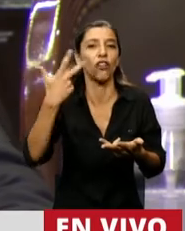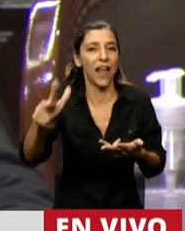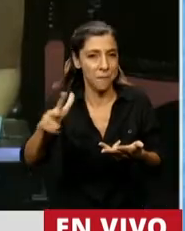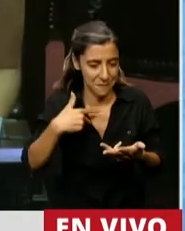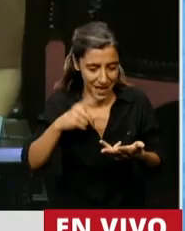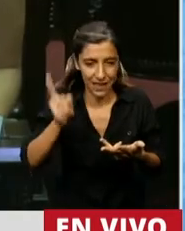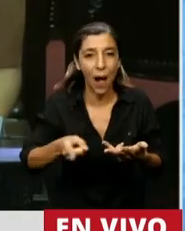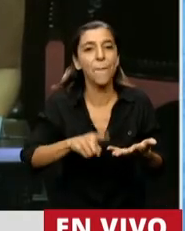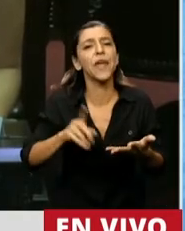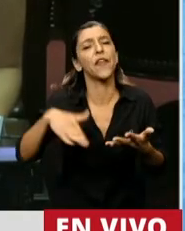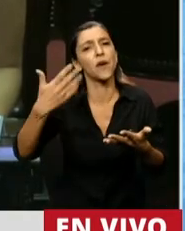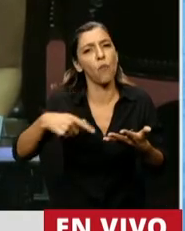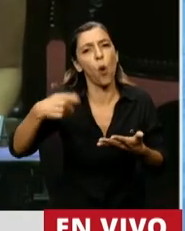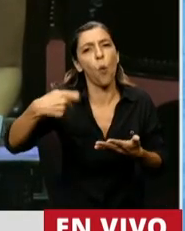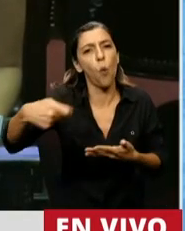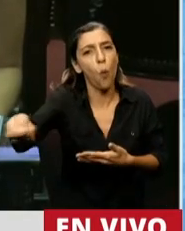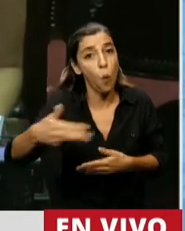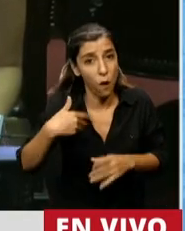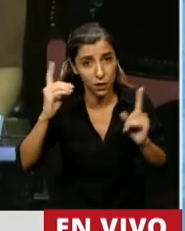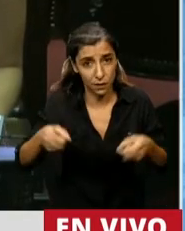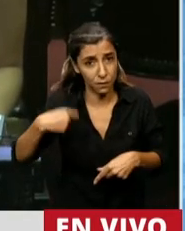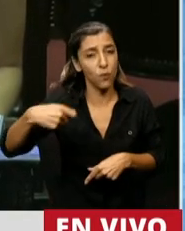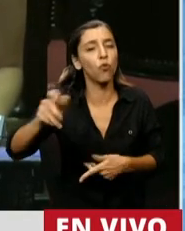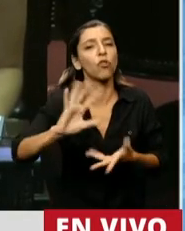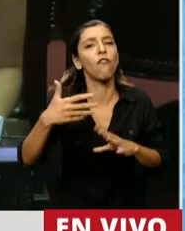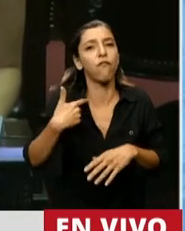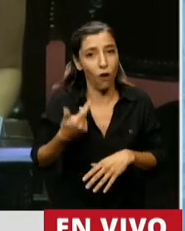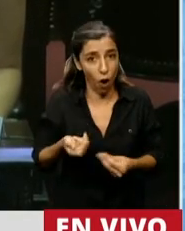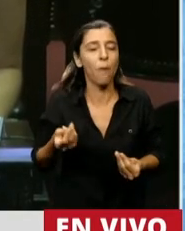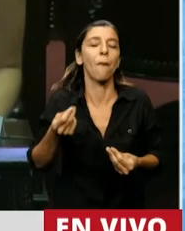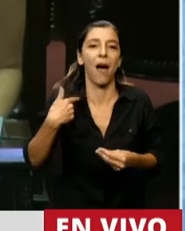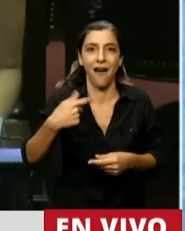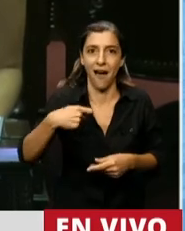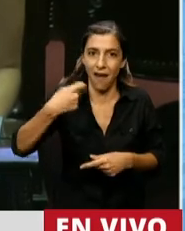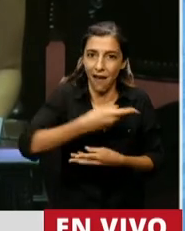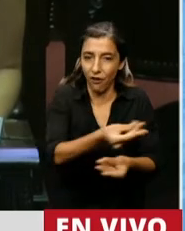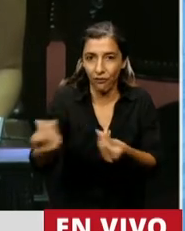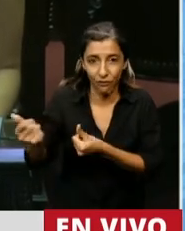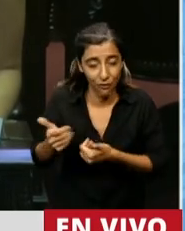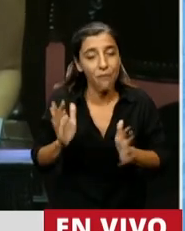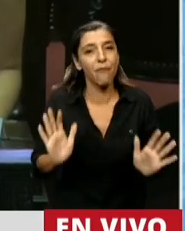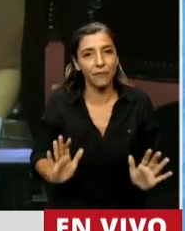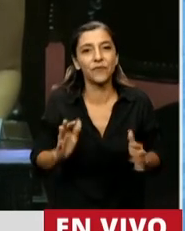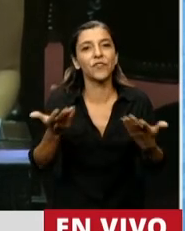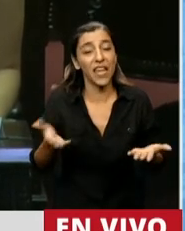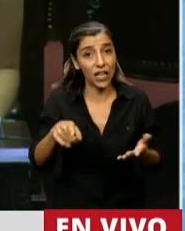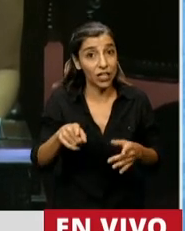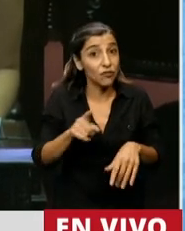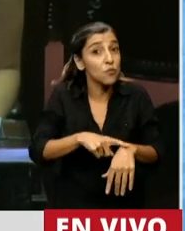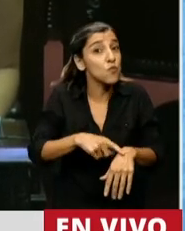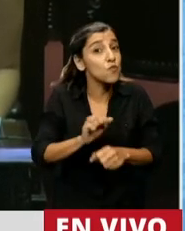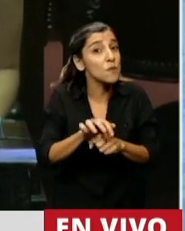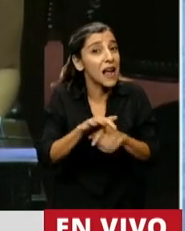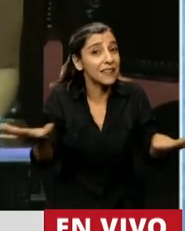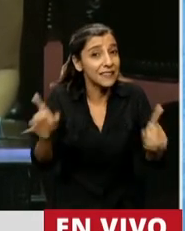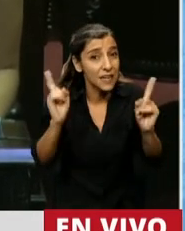directo en cuotas, en diferentes cuotas del 35,5% en el haber previsional. Esto sucedió en el marco de una